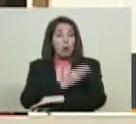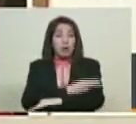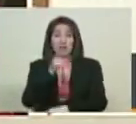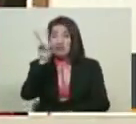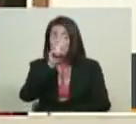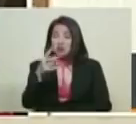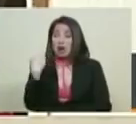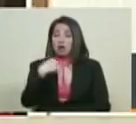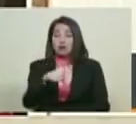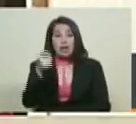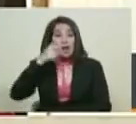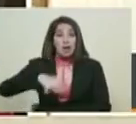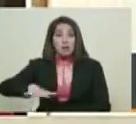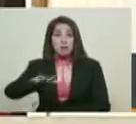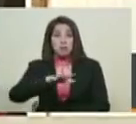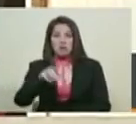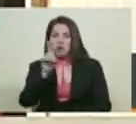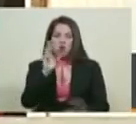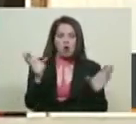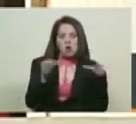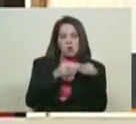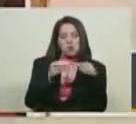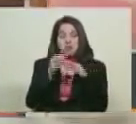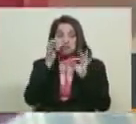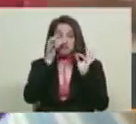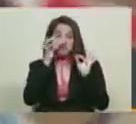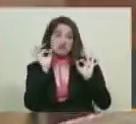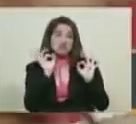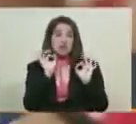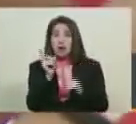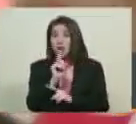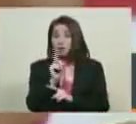pueblo de Venezuela, no las oligarquías, rapaces.